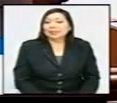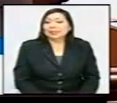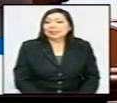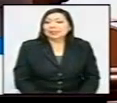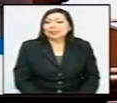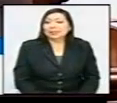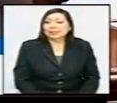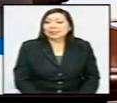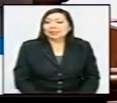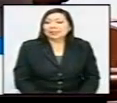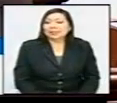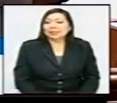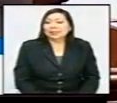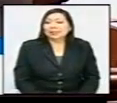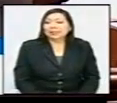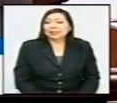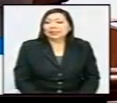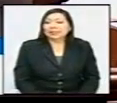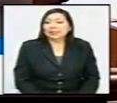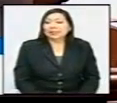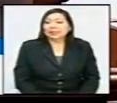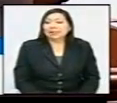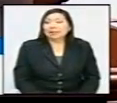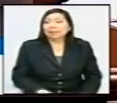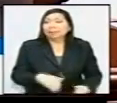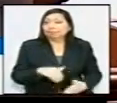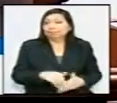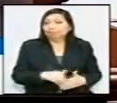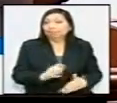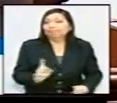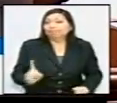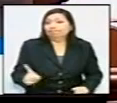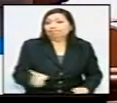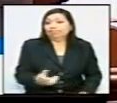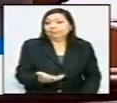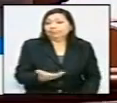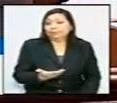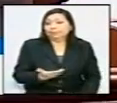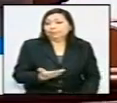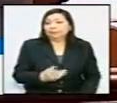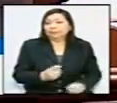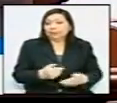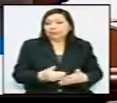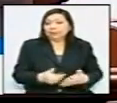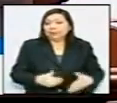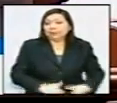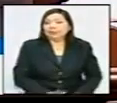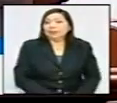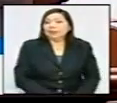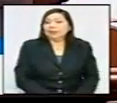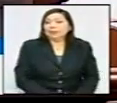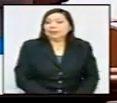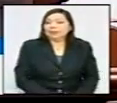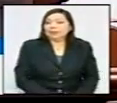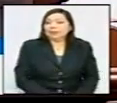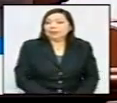la congresista, se someterá a voto la moción, la cuestión previa. Por favor.